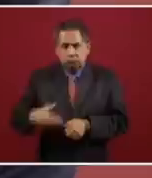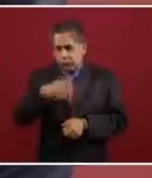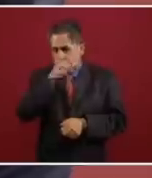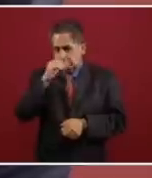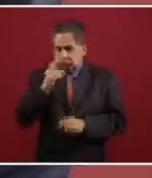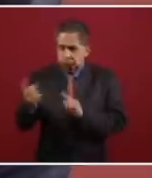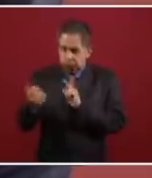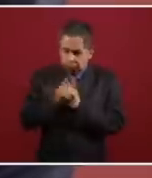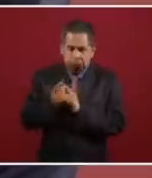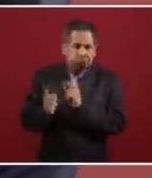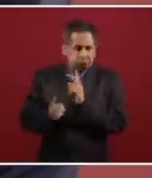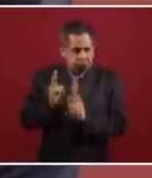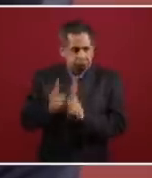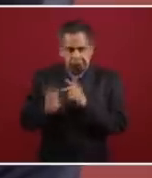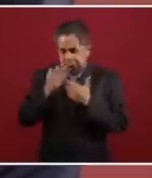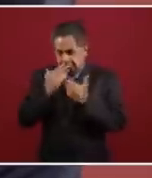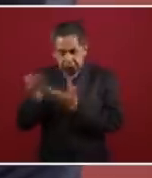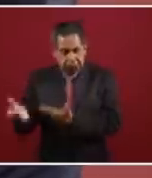Cuba.